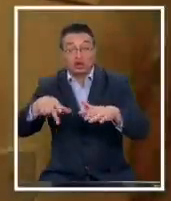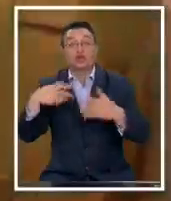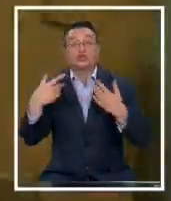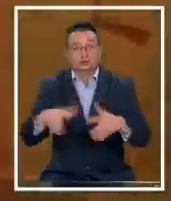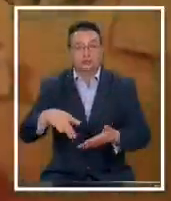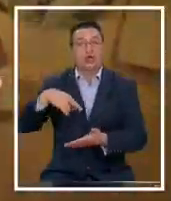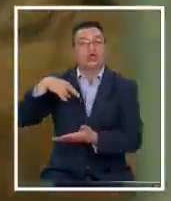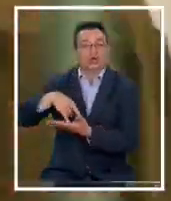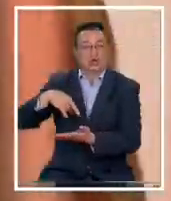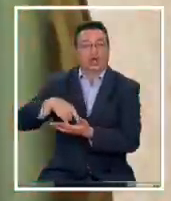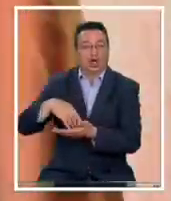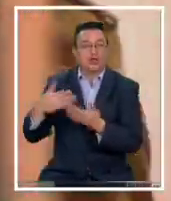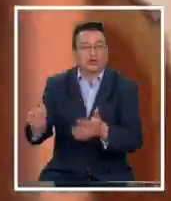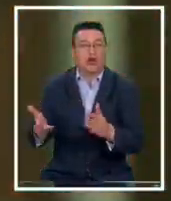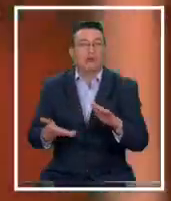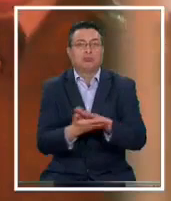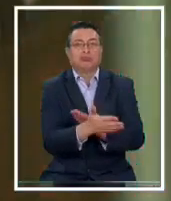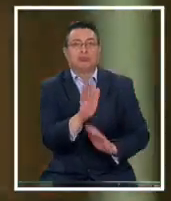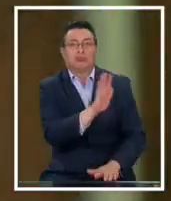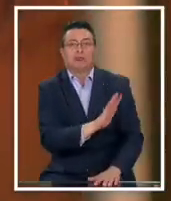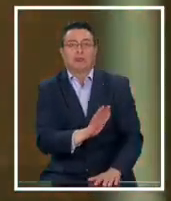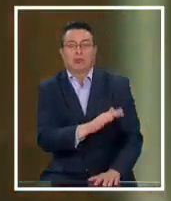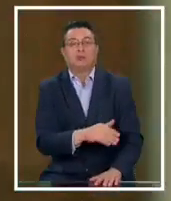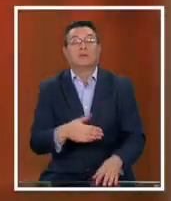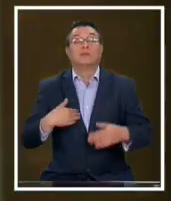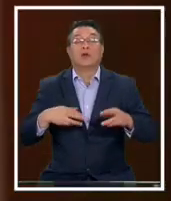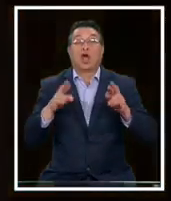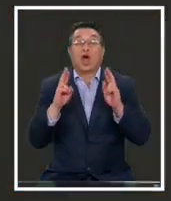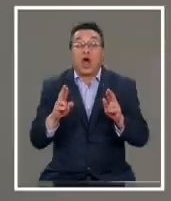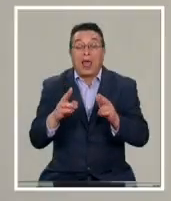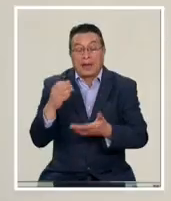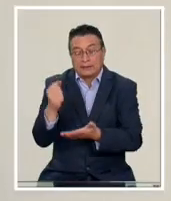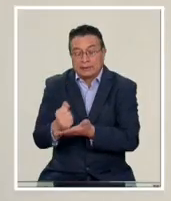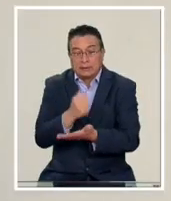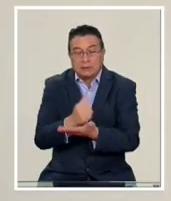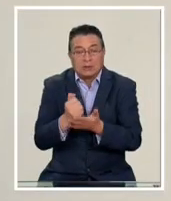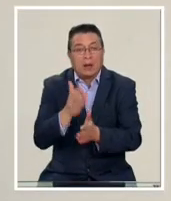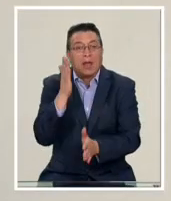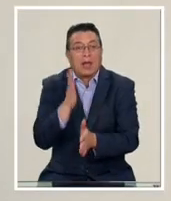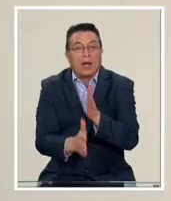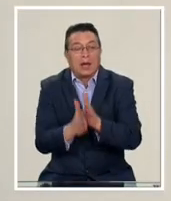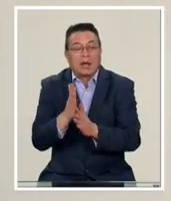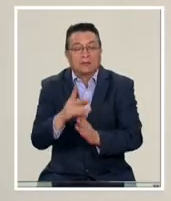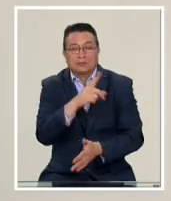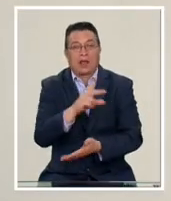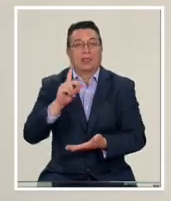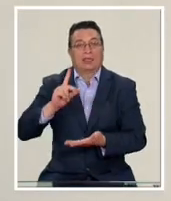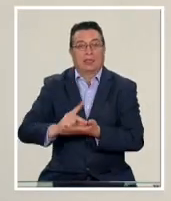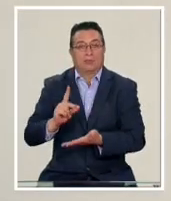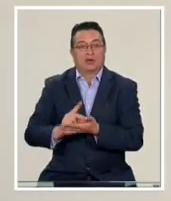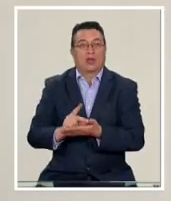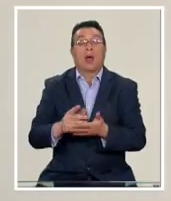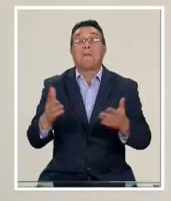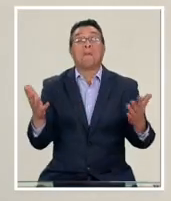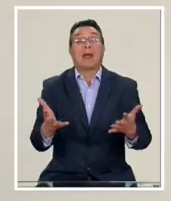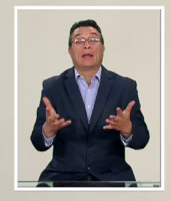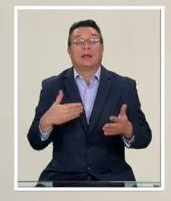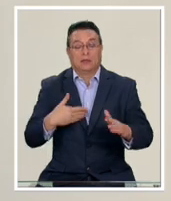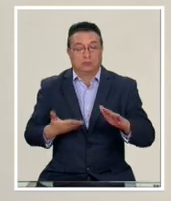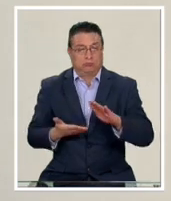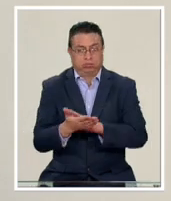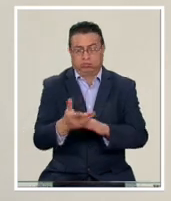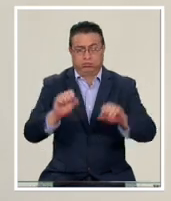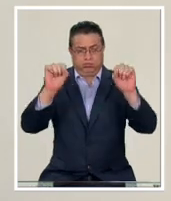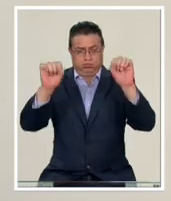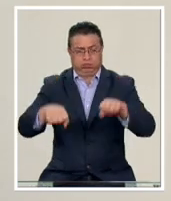en el Congreso? Esperamos que sea tramitado con celeridad por la Cámara de Diputados, para que entre en vigencia